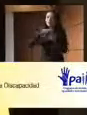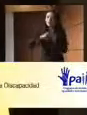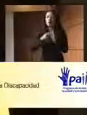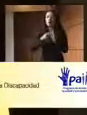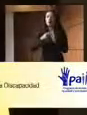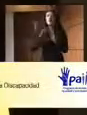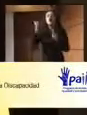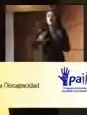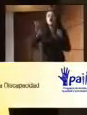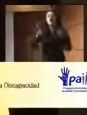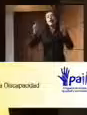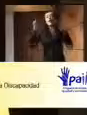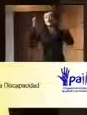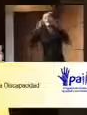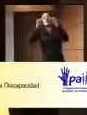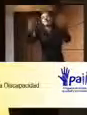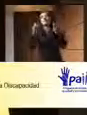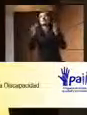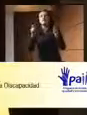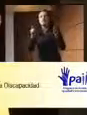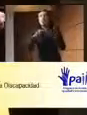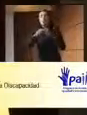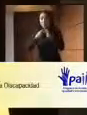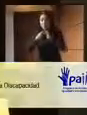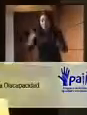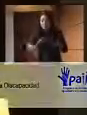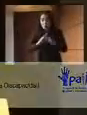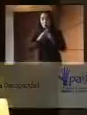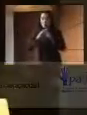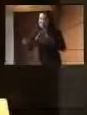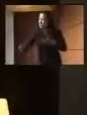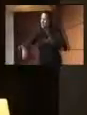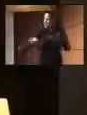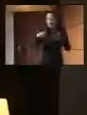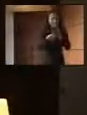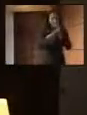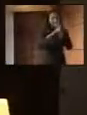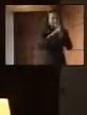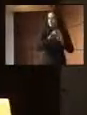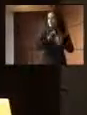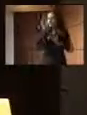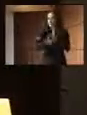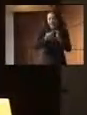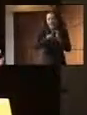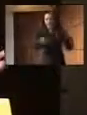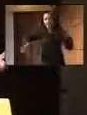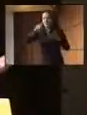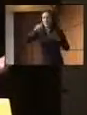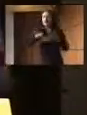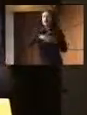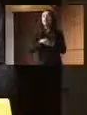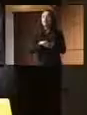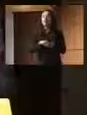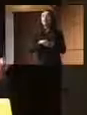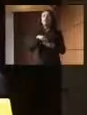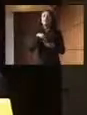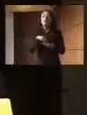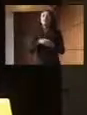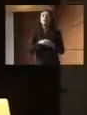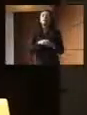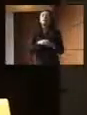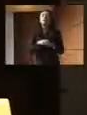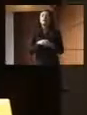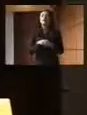le demos a nuestra ley de estrategia, la prevención no tiene que aparecer en esa ley de estrategia. Entonces ustedes me dirán, bueno, entonces, ¿qué hace? ¿No dejamos de